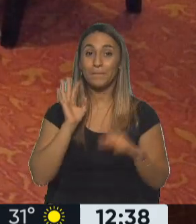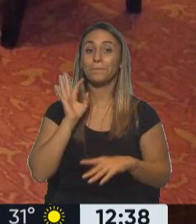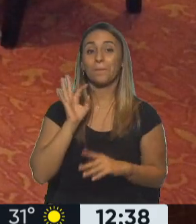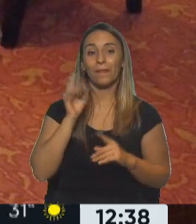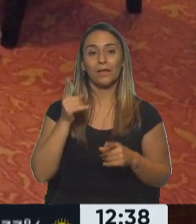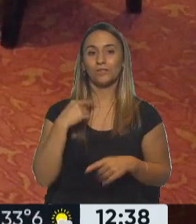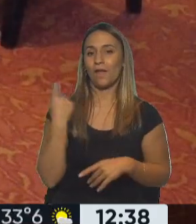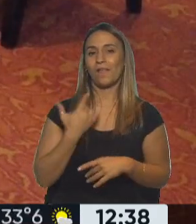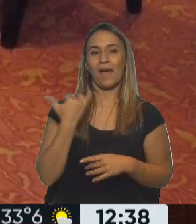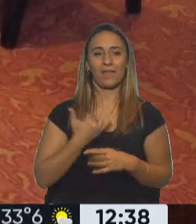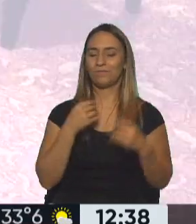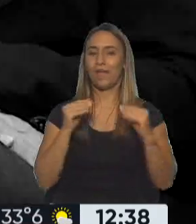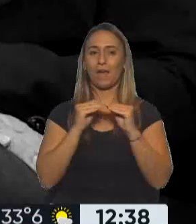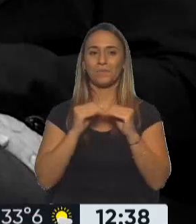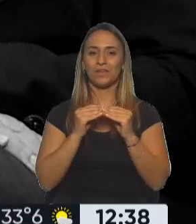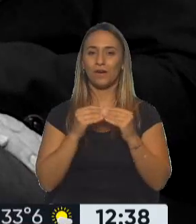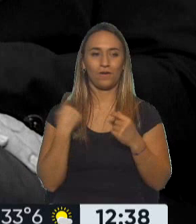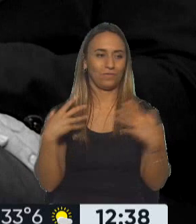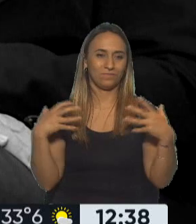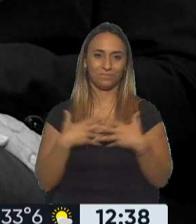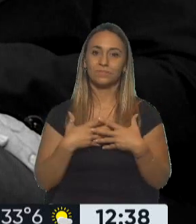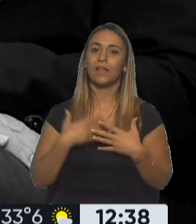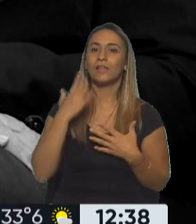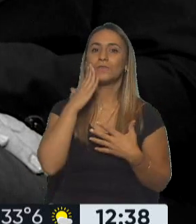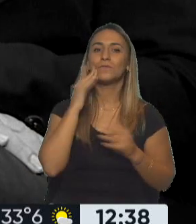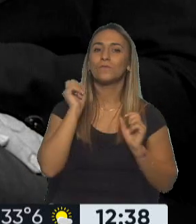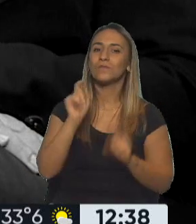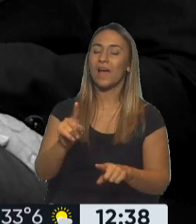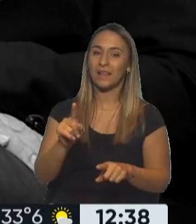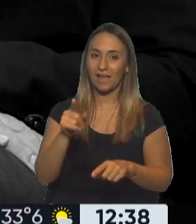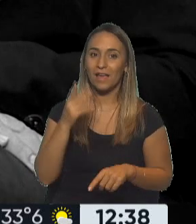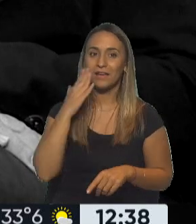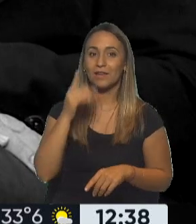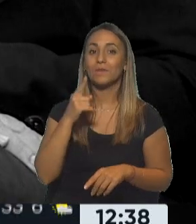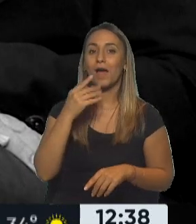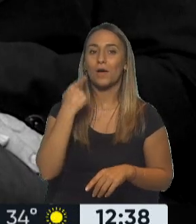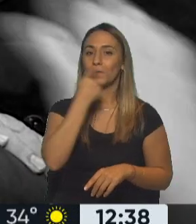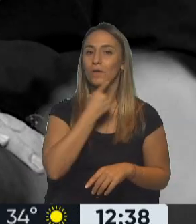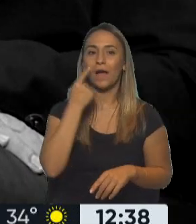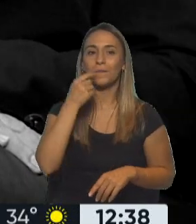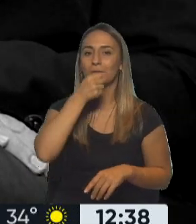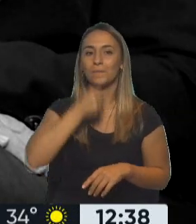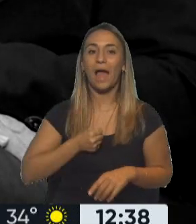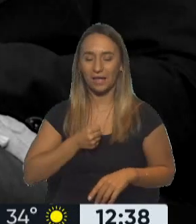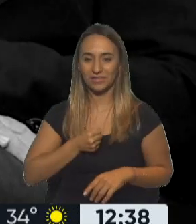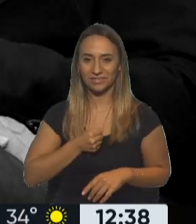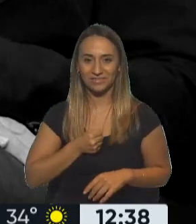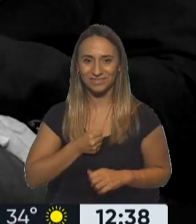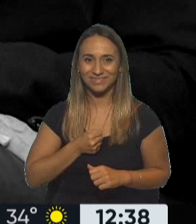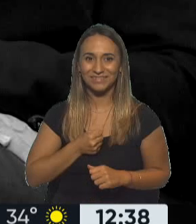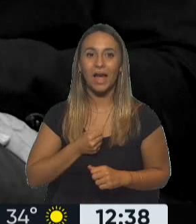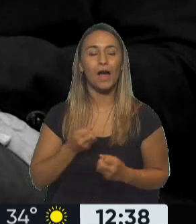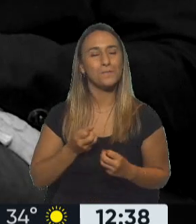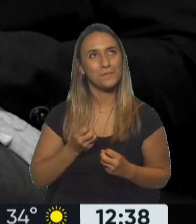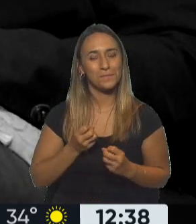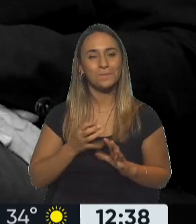un Sergio, un Iván y un Marcos. Queremos ver tu cara. Sobre todo queremos ver tu boca. Baja el micrófono. Ah, bien. Bien, bien, bien,